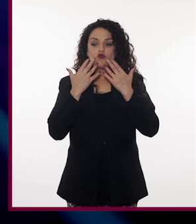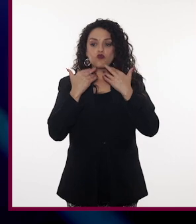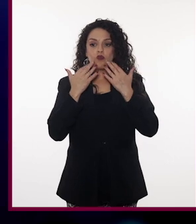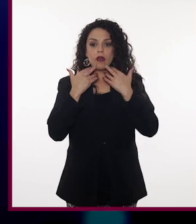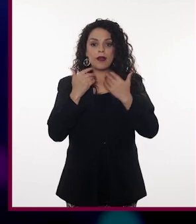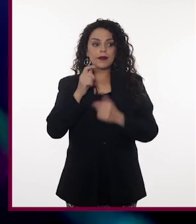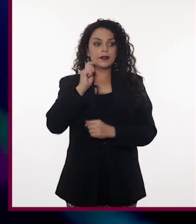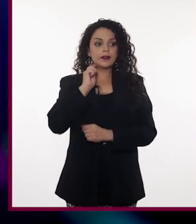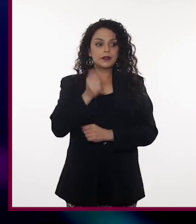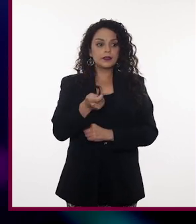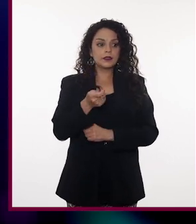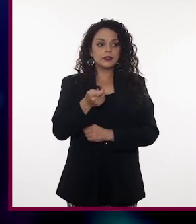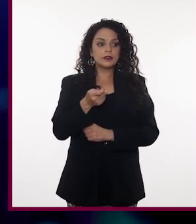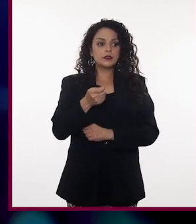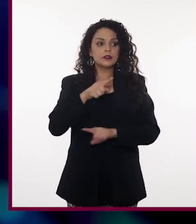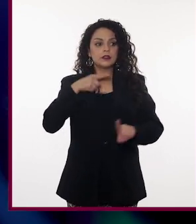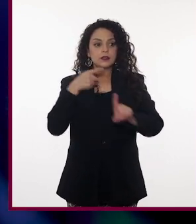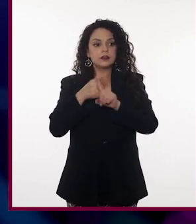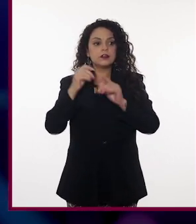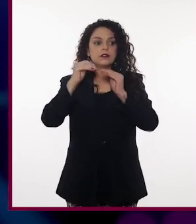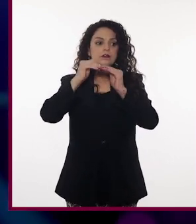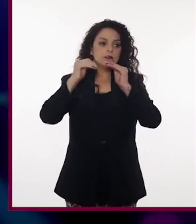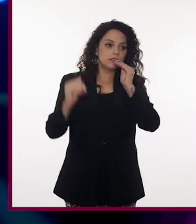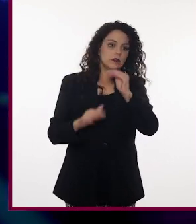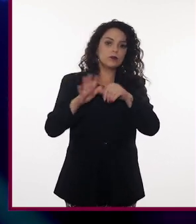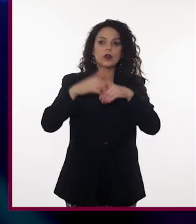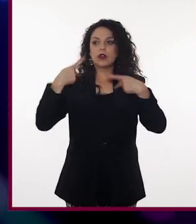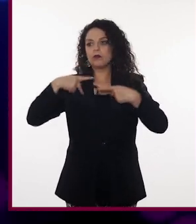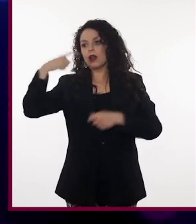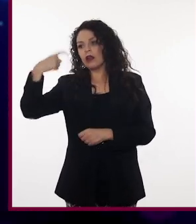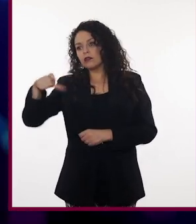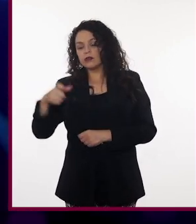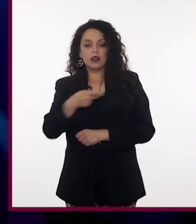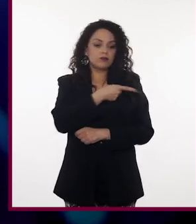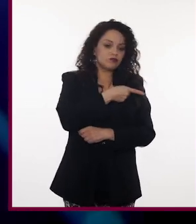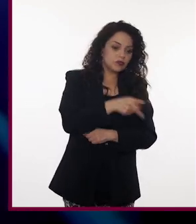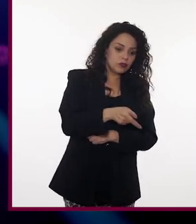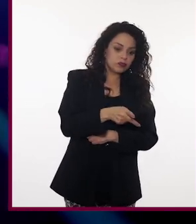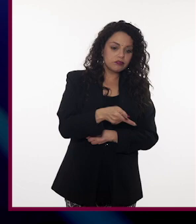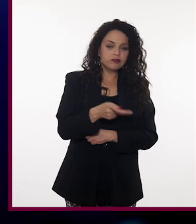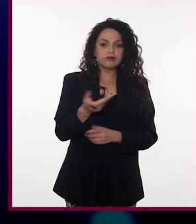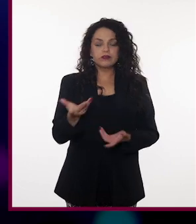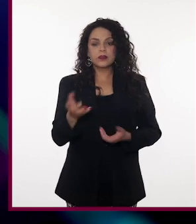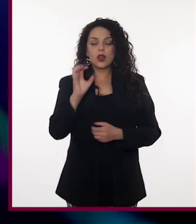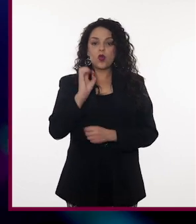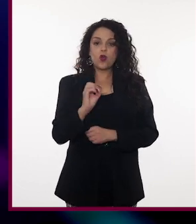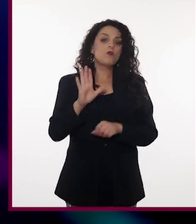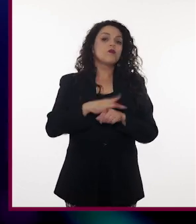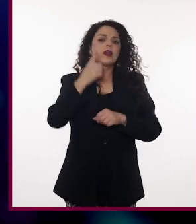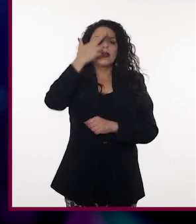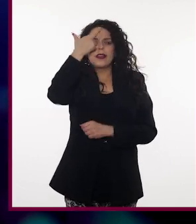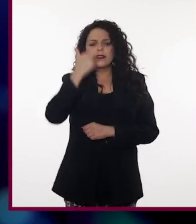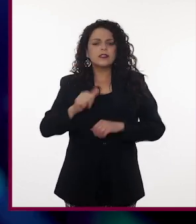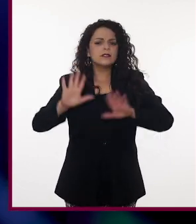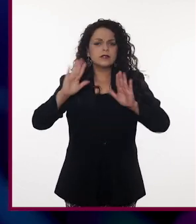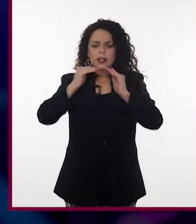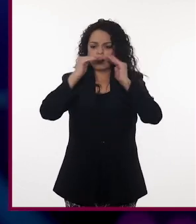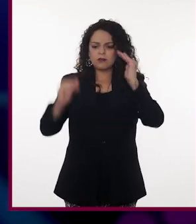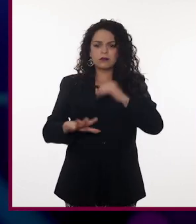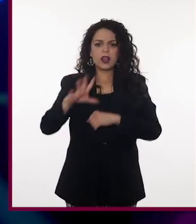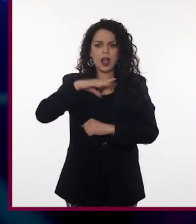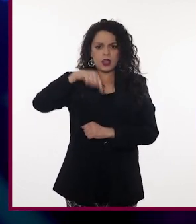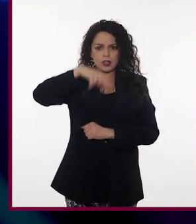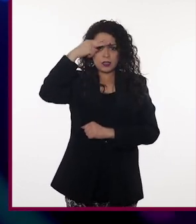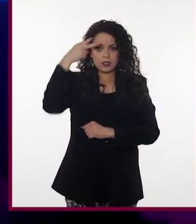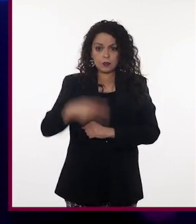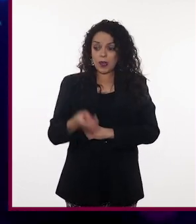amplitud de la desigualdad, sobre las razones por las que las personas son ricas o son pobres o las razones por las que existe desigualdad en México,